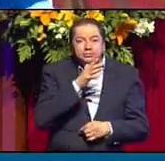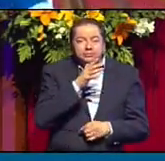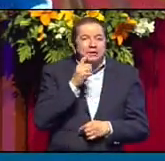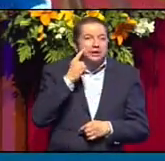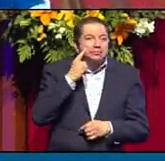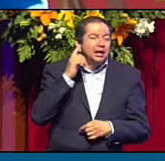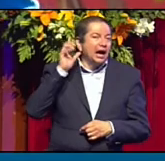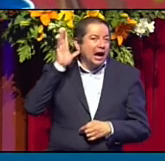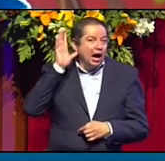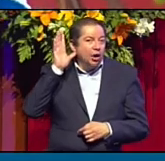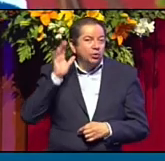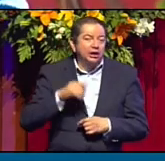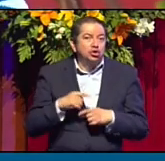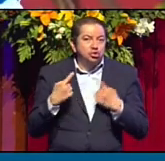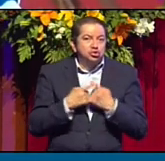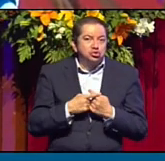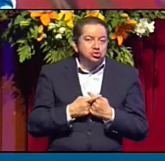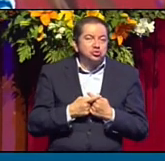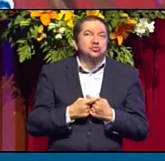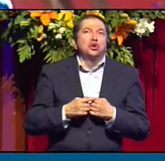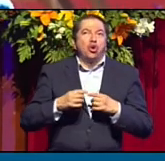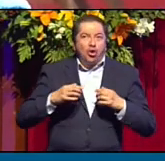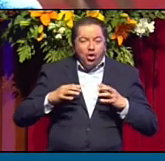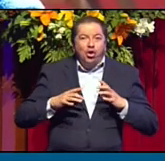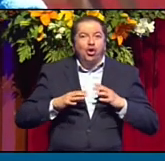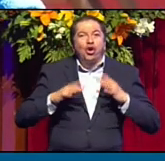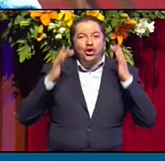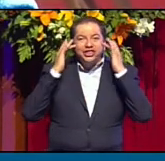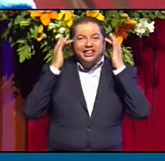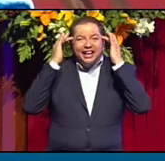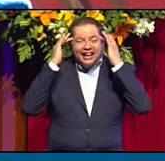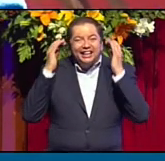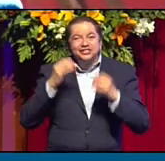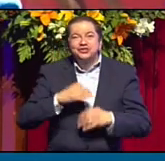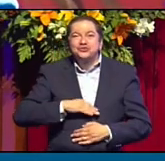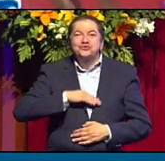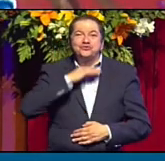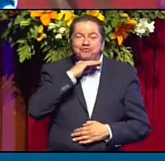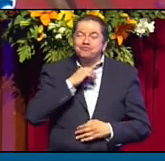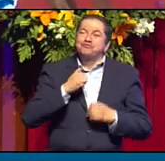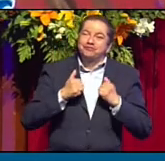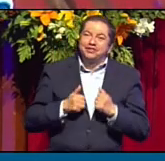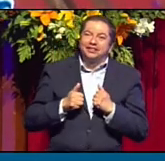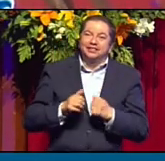muy conforme porque el alcalde